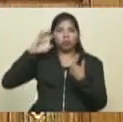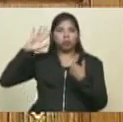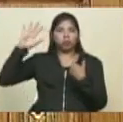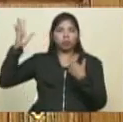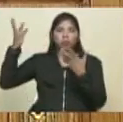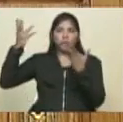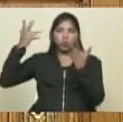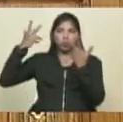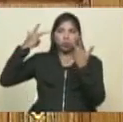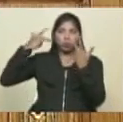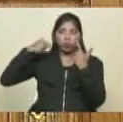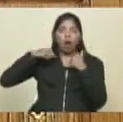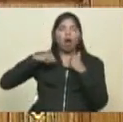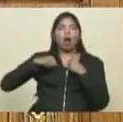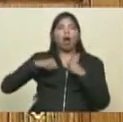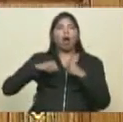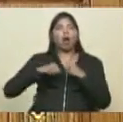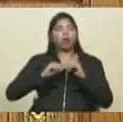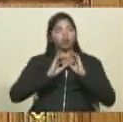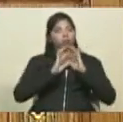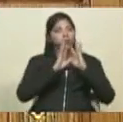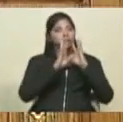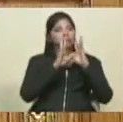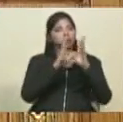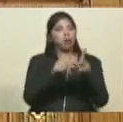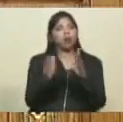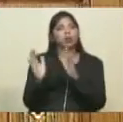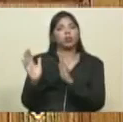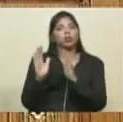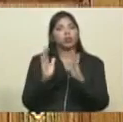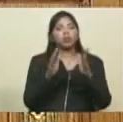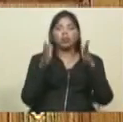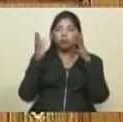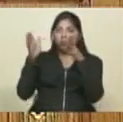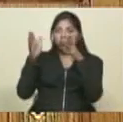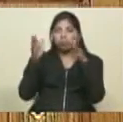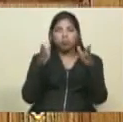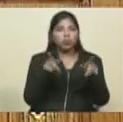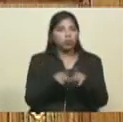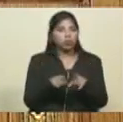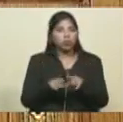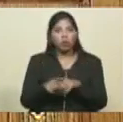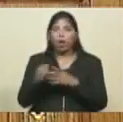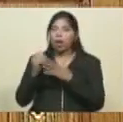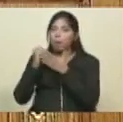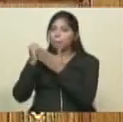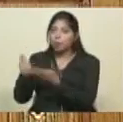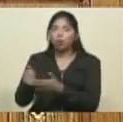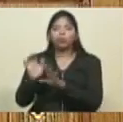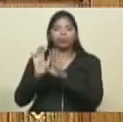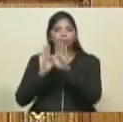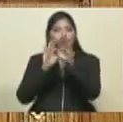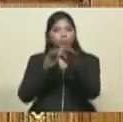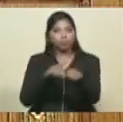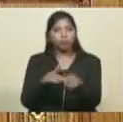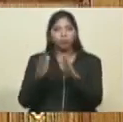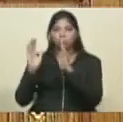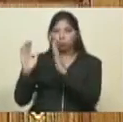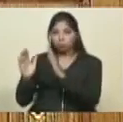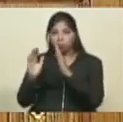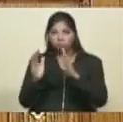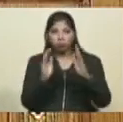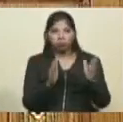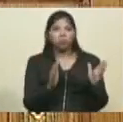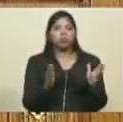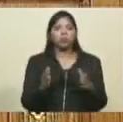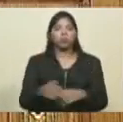calles del Estado Trujillo a organizar el pueblo, a darle la mano al pueblo adulto mayor, a orientar sus luchas, a servir